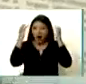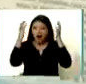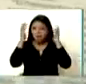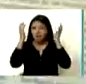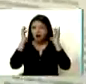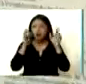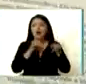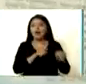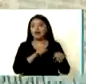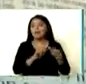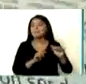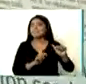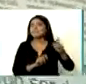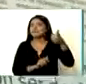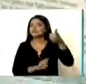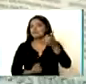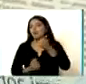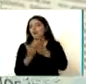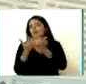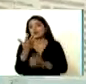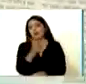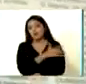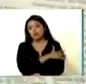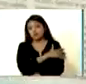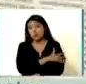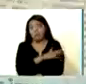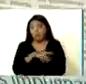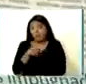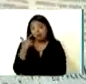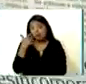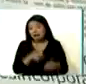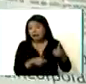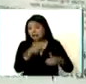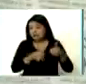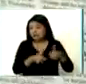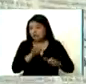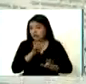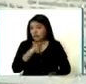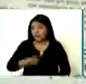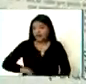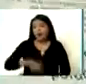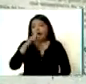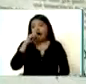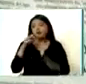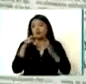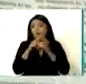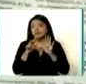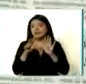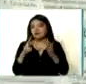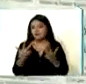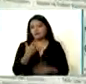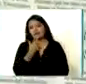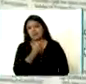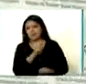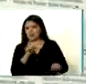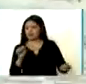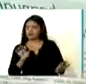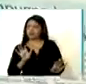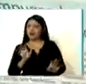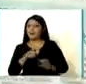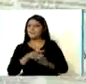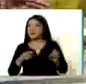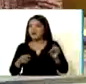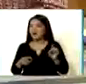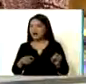principal vocero de la oposición venezolana. Prácticamente puede ser un candidato presidencial en el año 2018. No puede, lo decimos risiblemente, pero que se ha